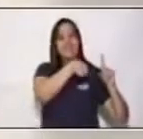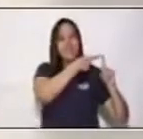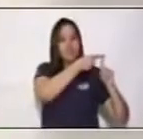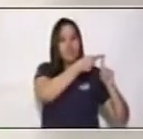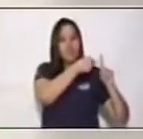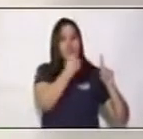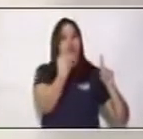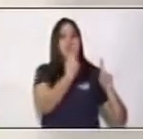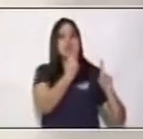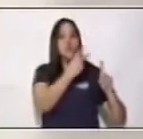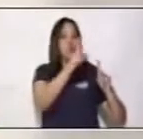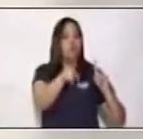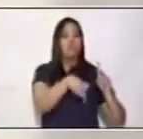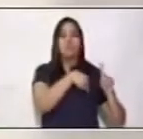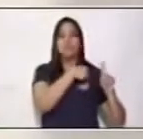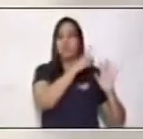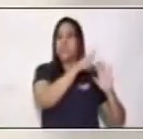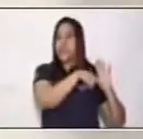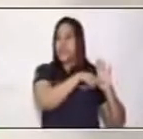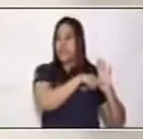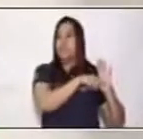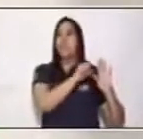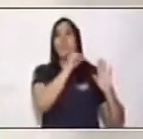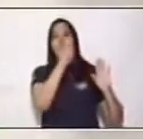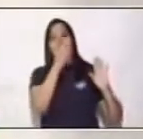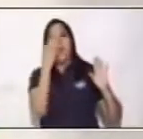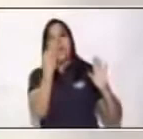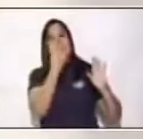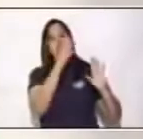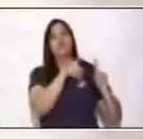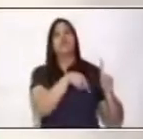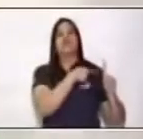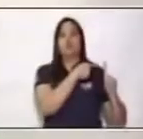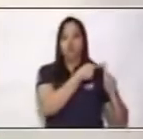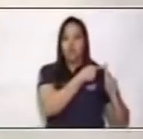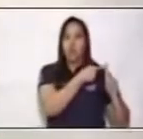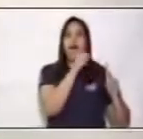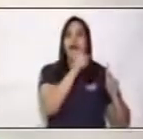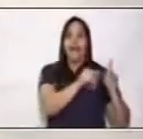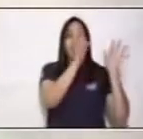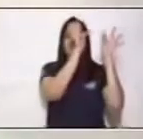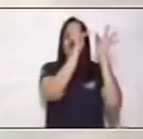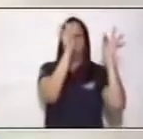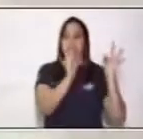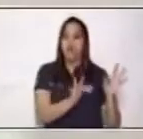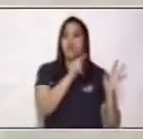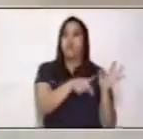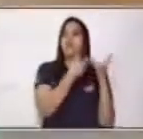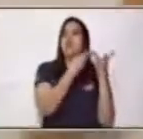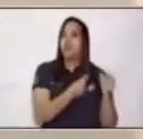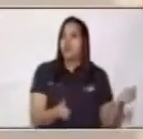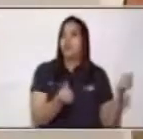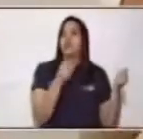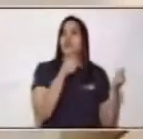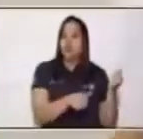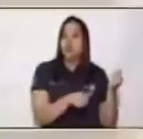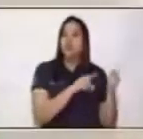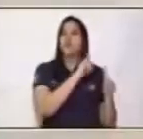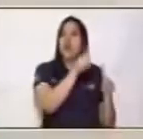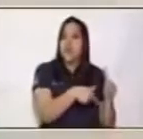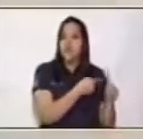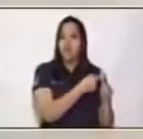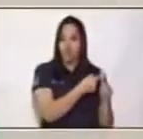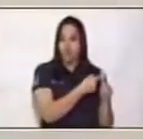segundo negativo y tercero positivo. Este es el formato guía para poder solucionar el